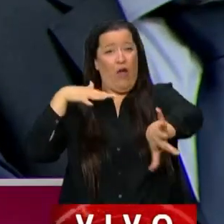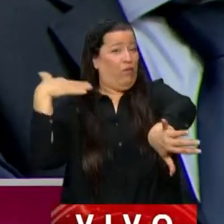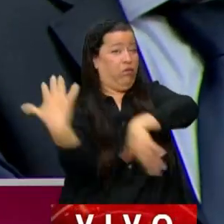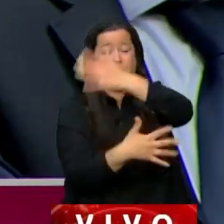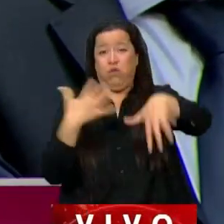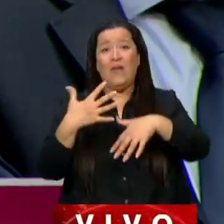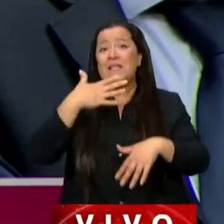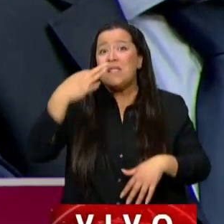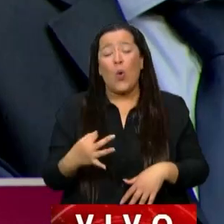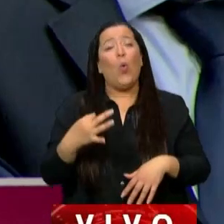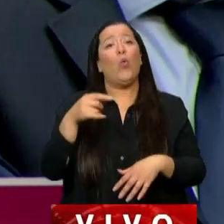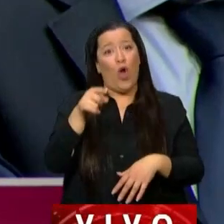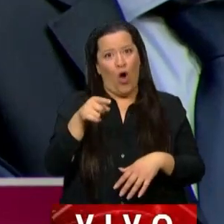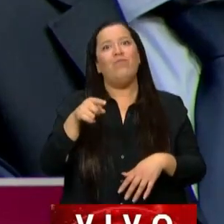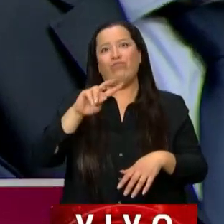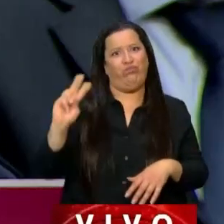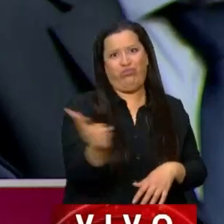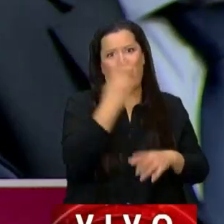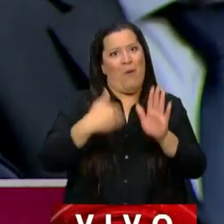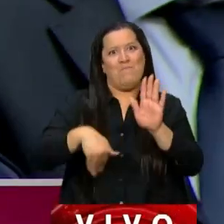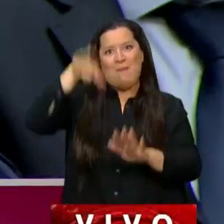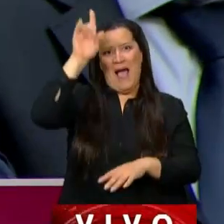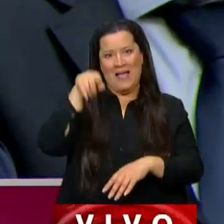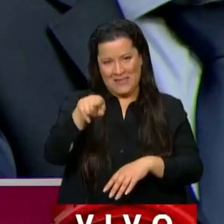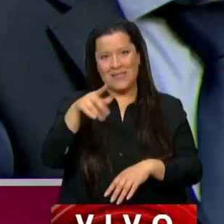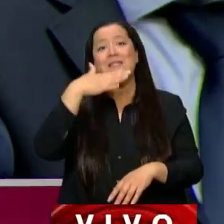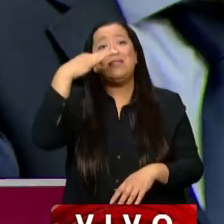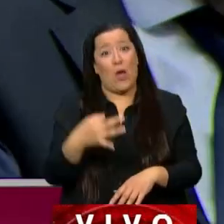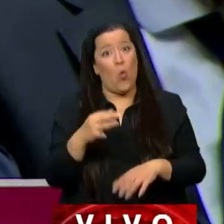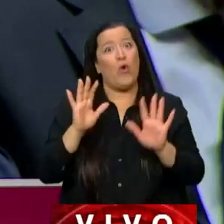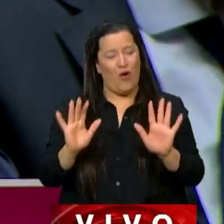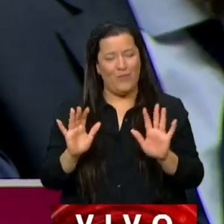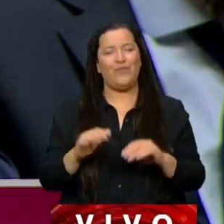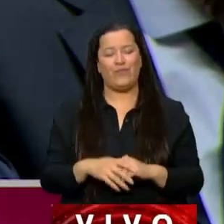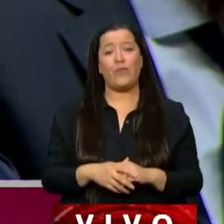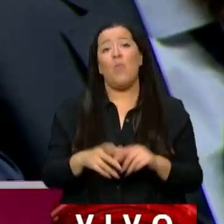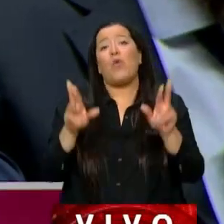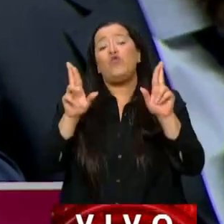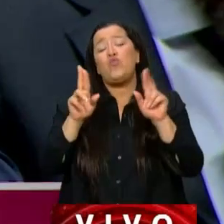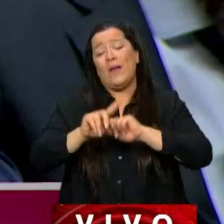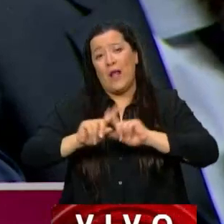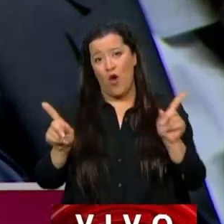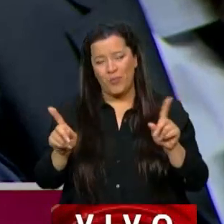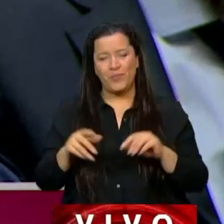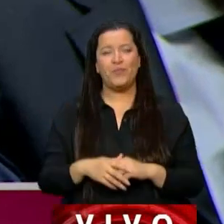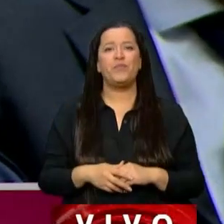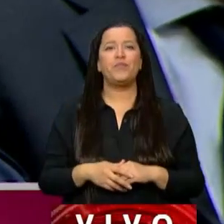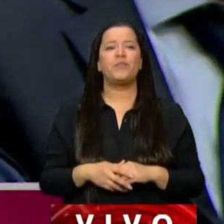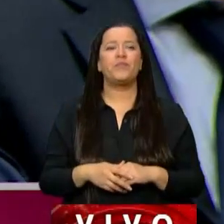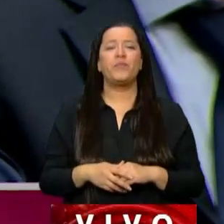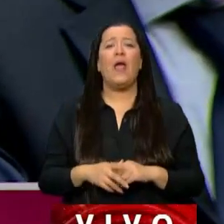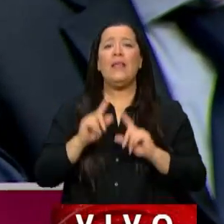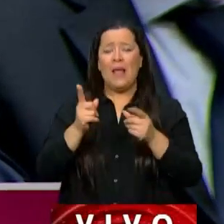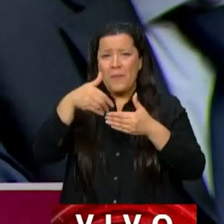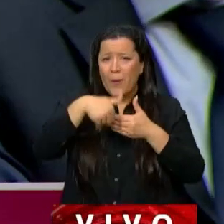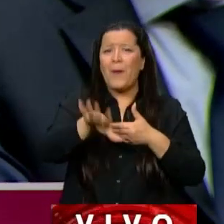estábamos justamente hablando de una masacre más dentro de las que se producen en la Argentina. Y vamos a